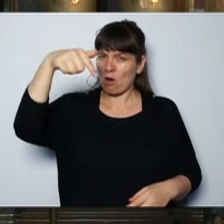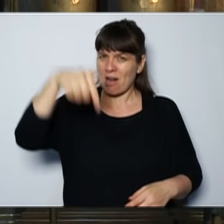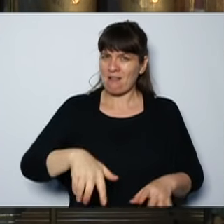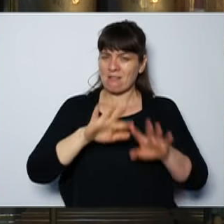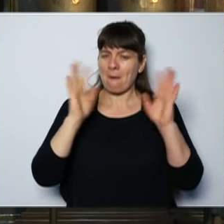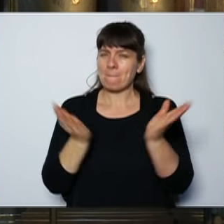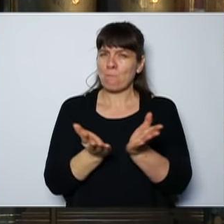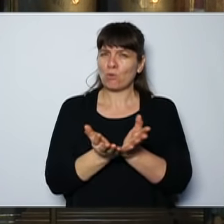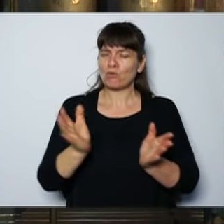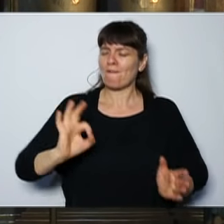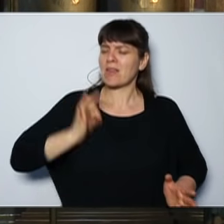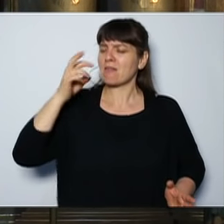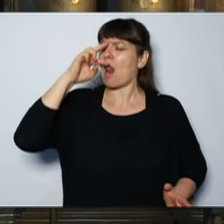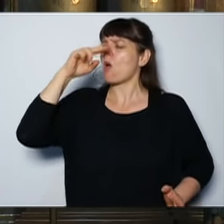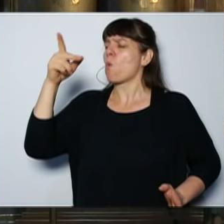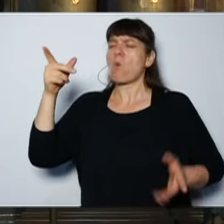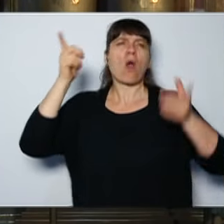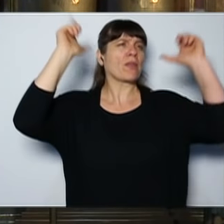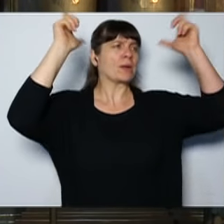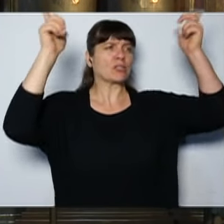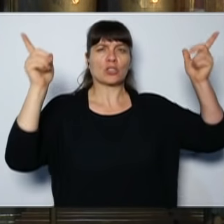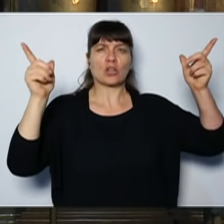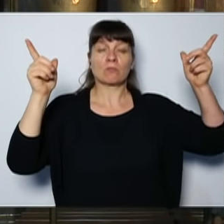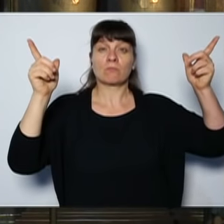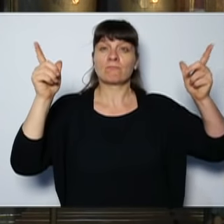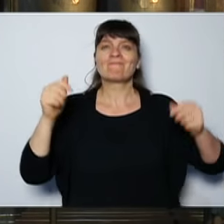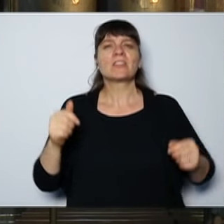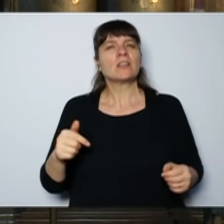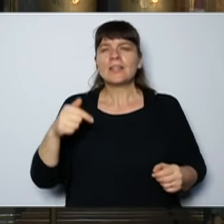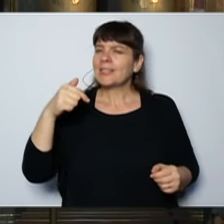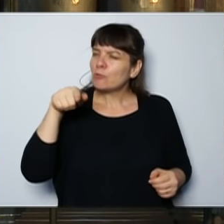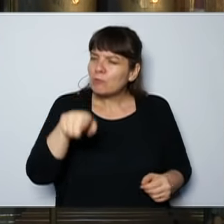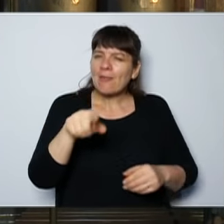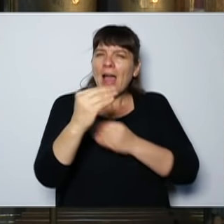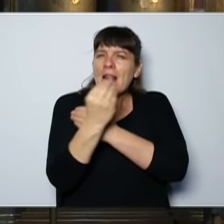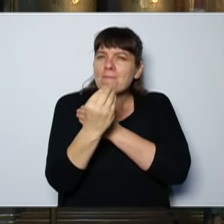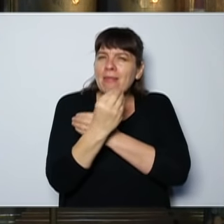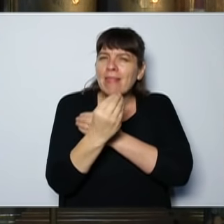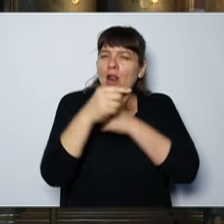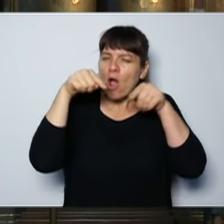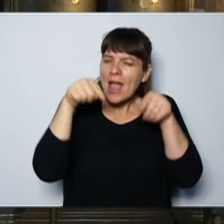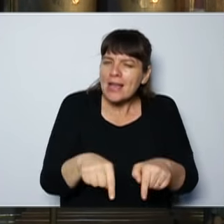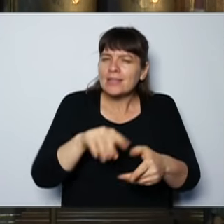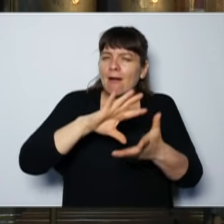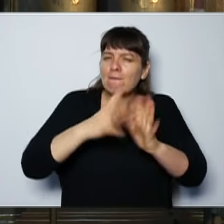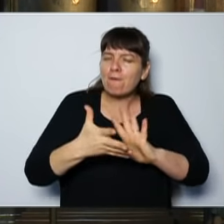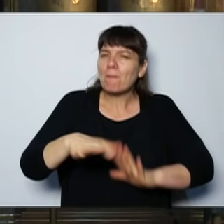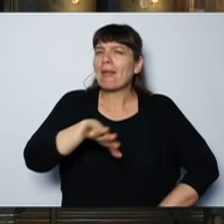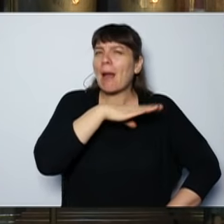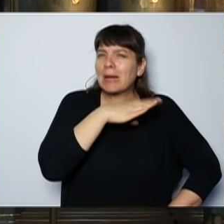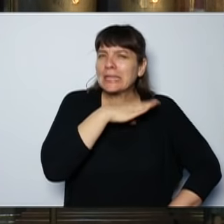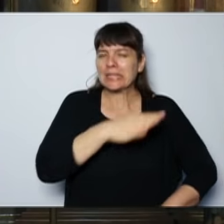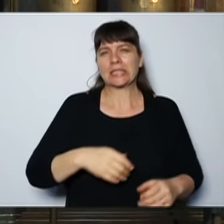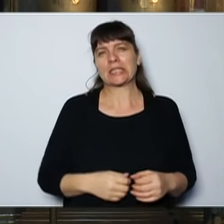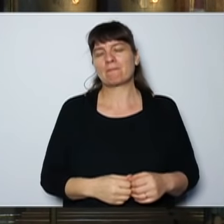en este mundo una vida de lujo y de placer, y se han cebado a sí mismos para el día de la